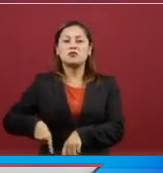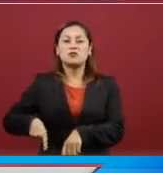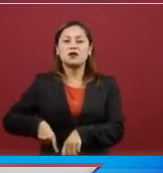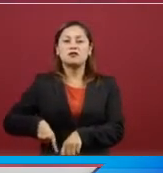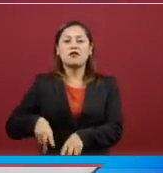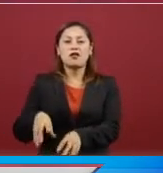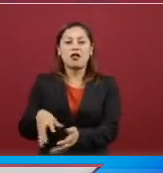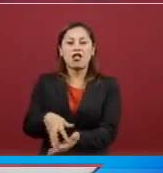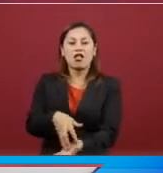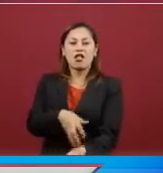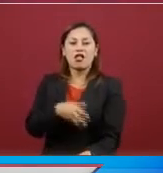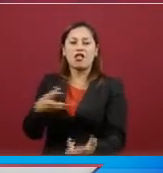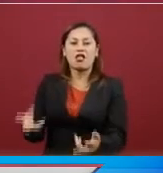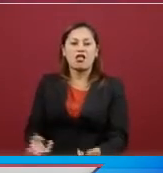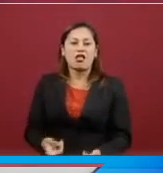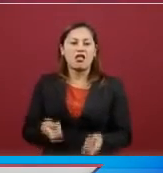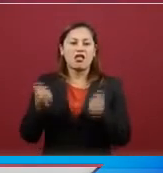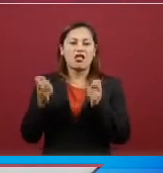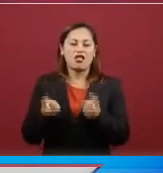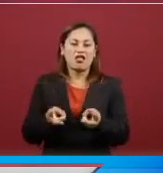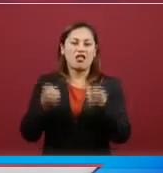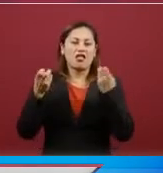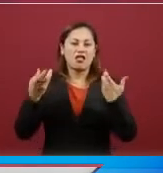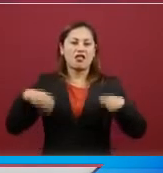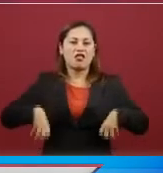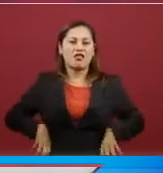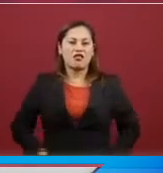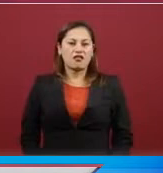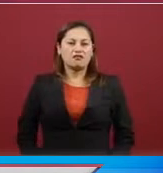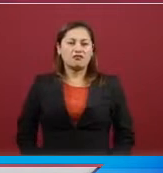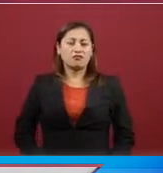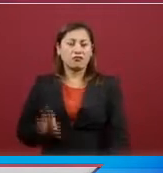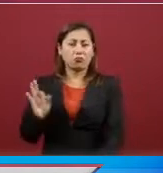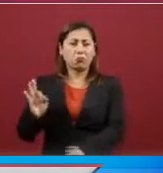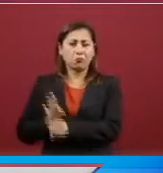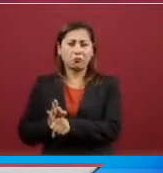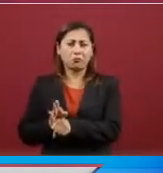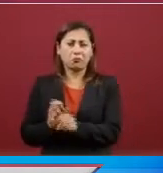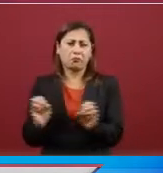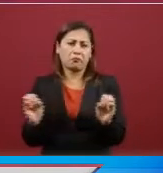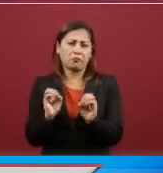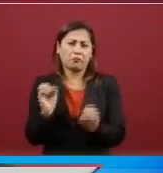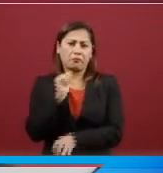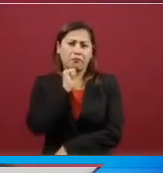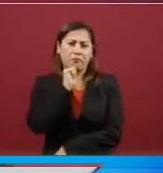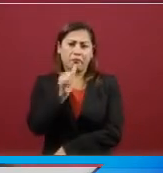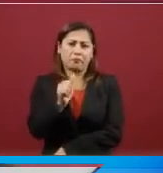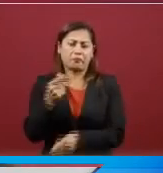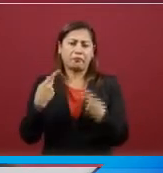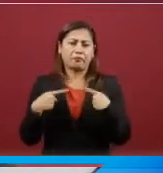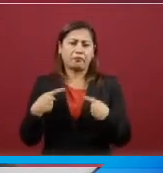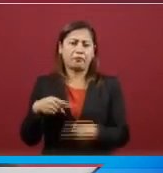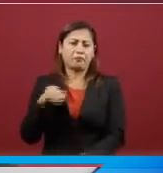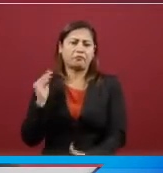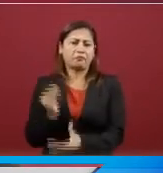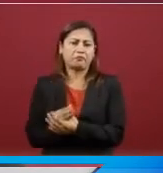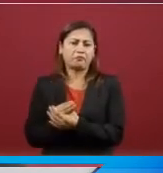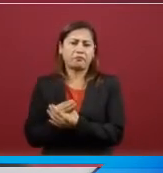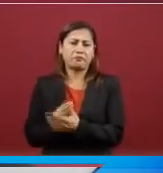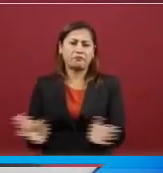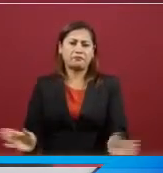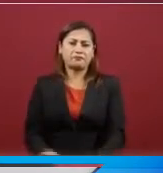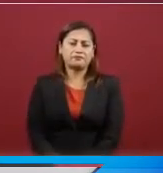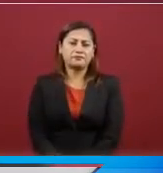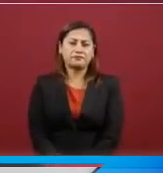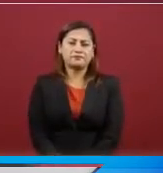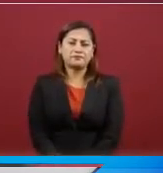saqueo, el robo, no a la protección de los ciudadanos. En el periodo neoliberal